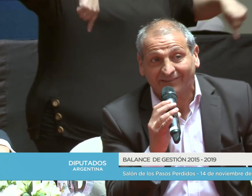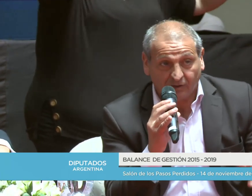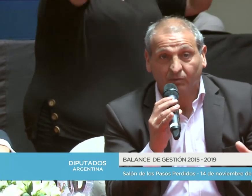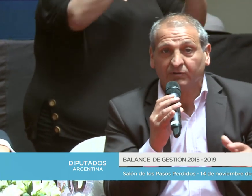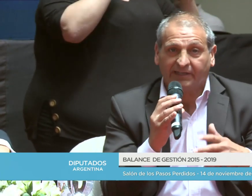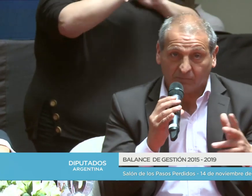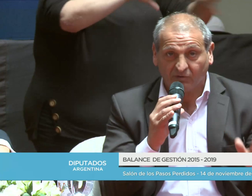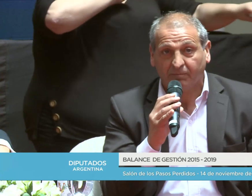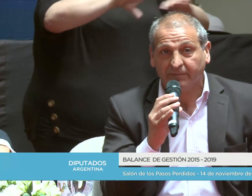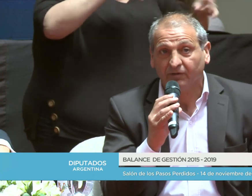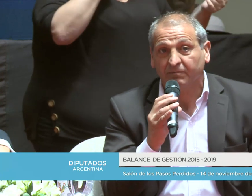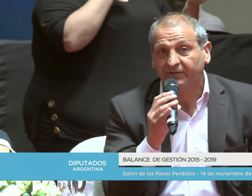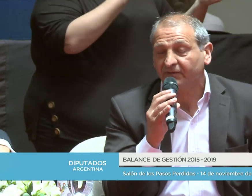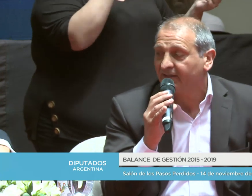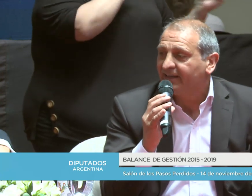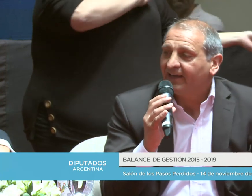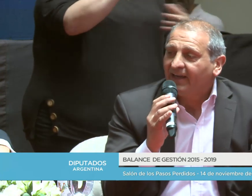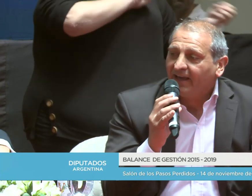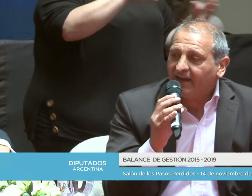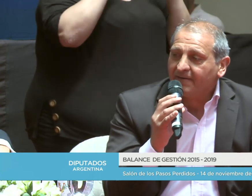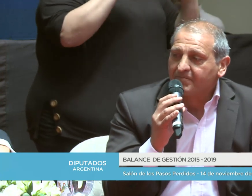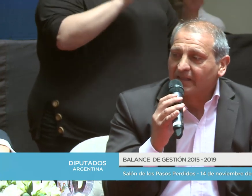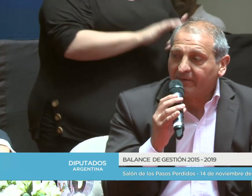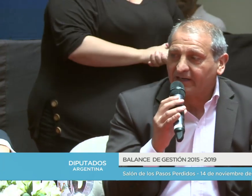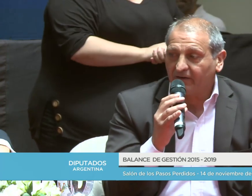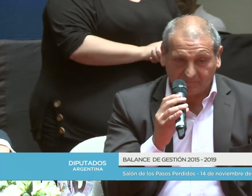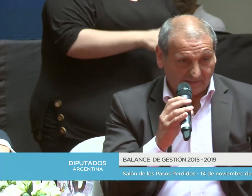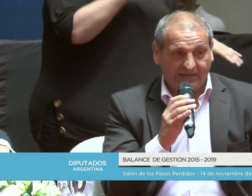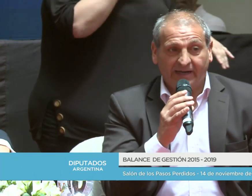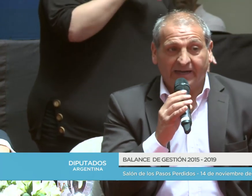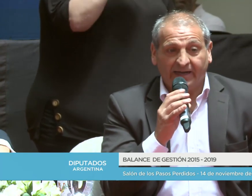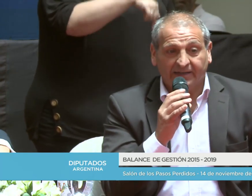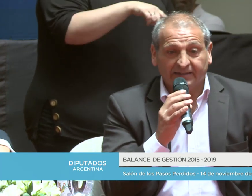de residuos tiramos en los primeros 2 meses, la verdad que